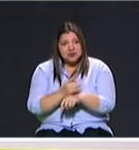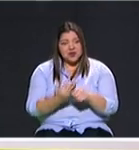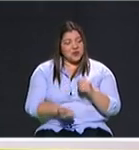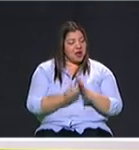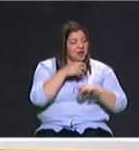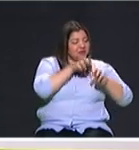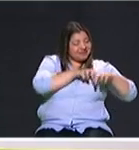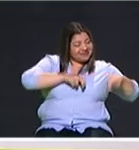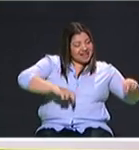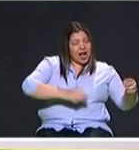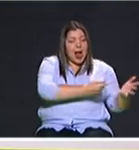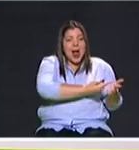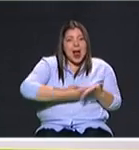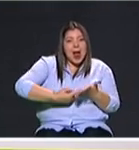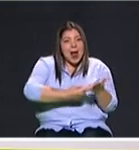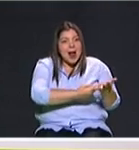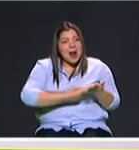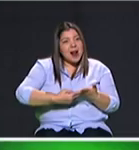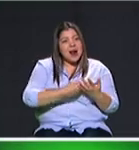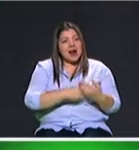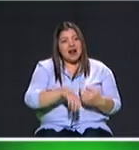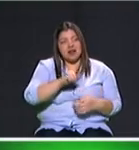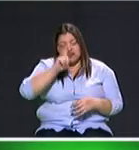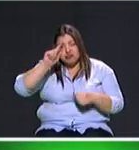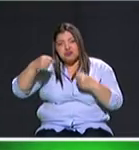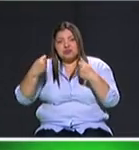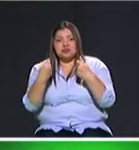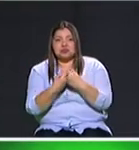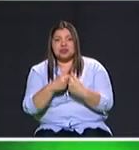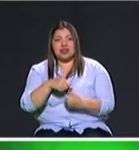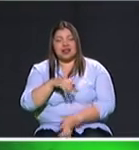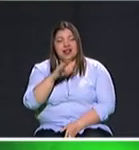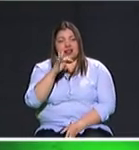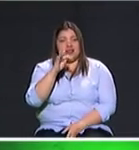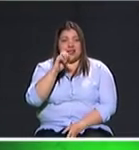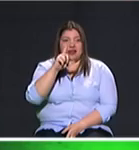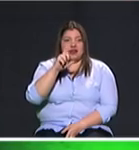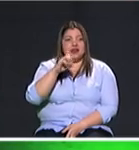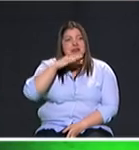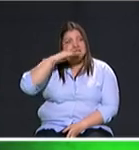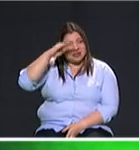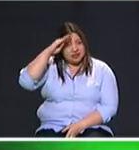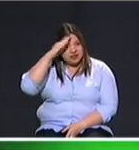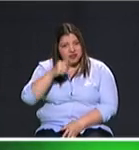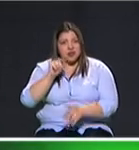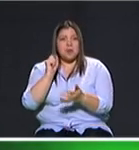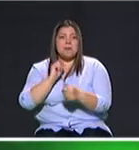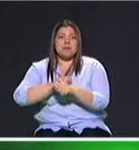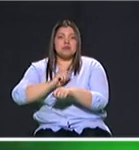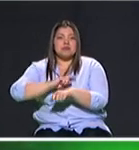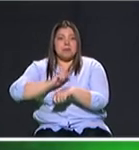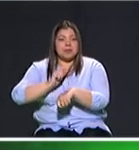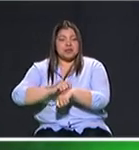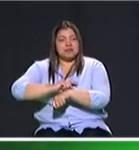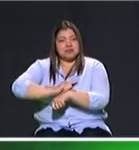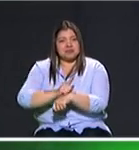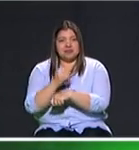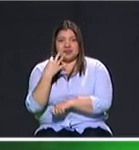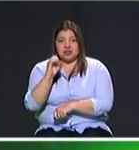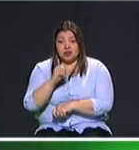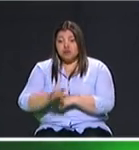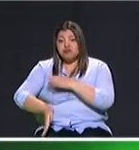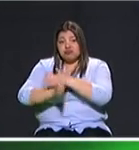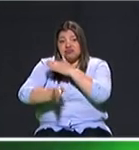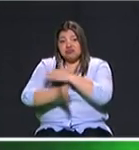candidatos a la alcaldía de medellín una alianza del canal telemedellín y de minuto 30 y ustedes siguen participando siguen opinando mencionando